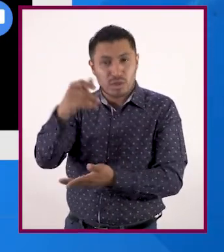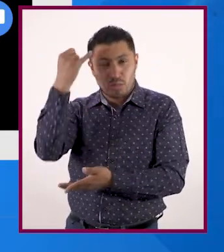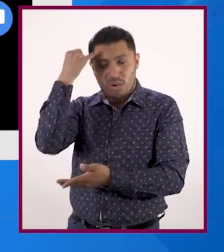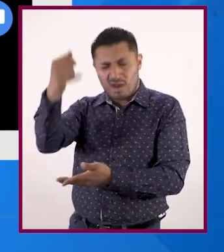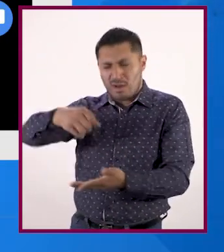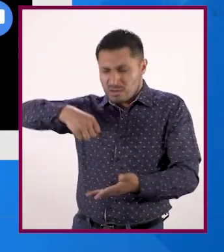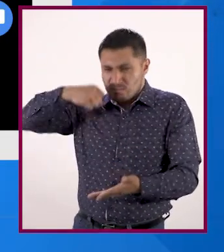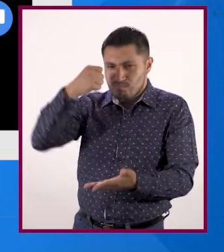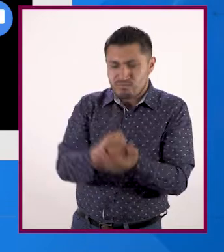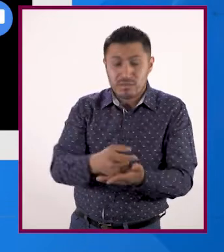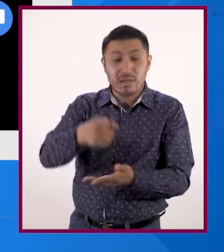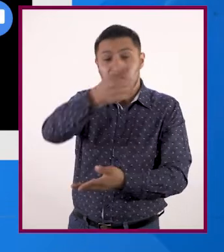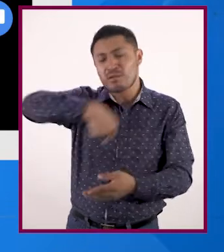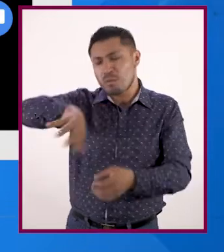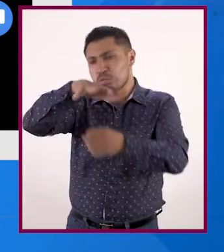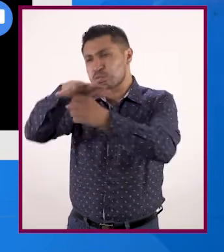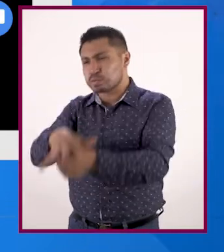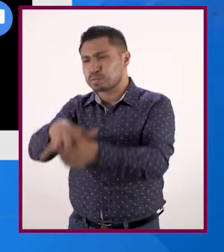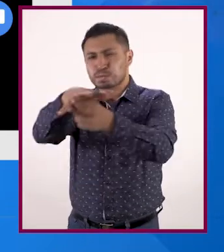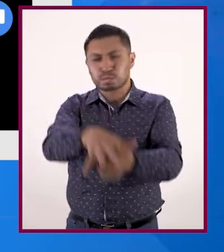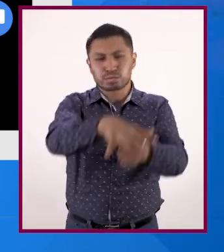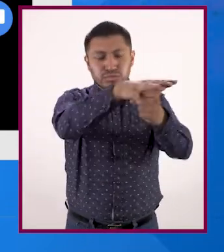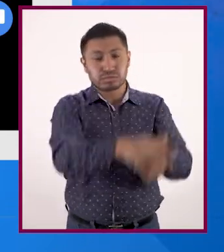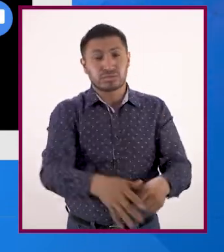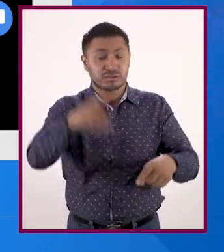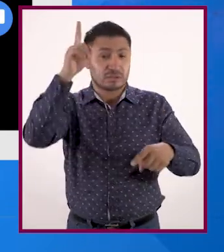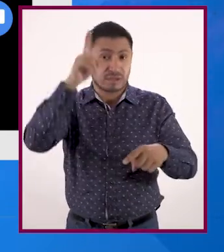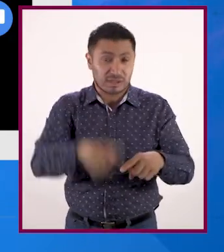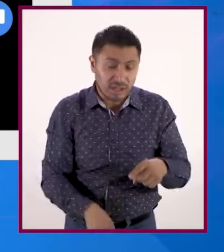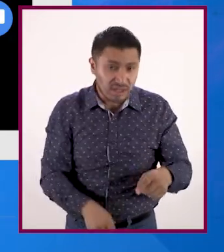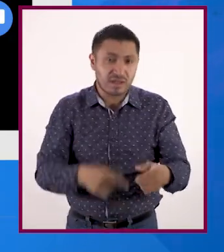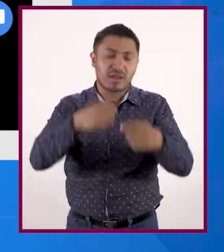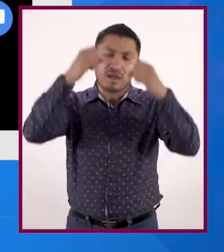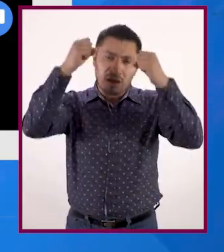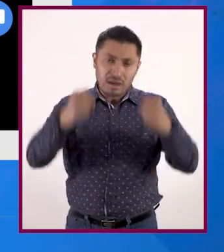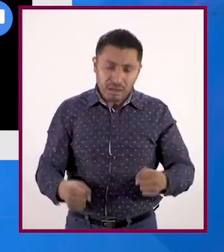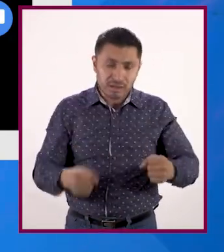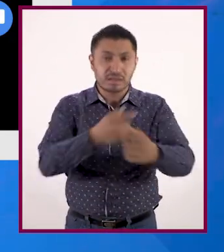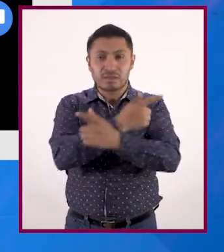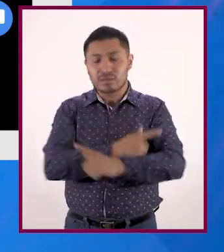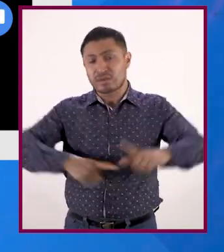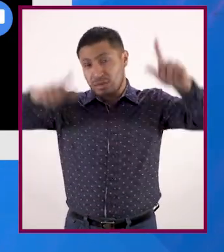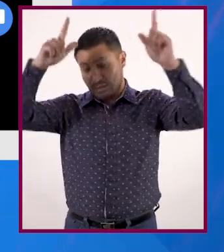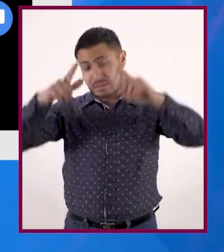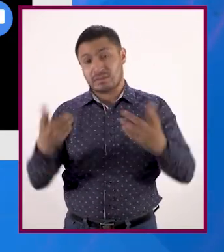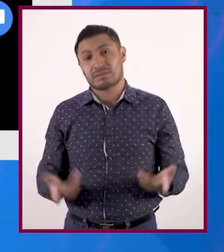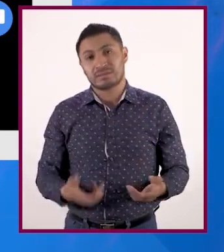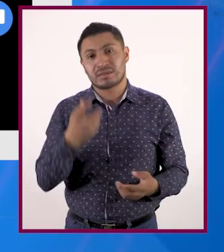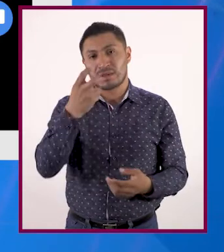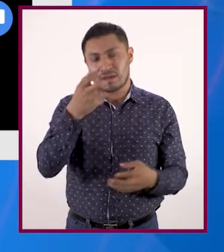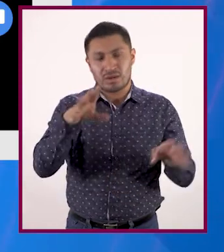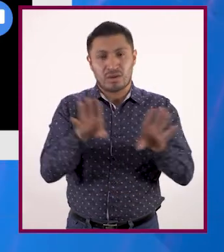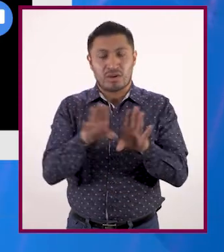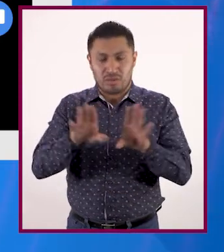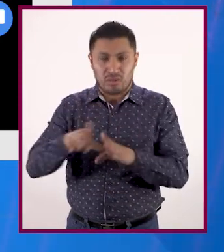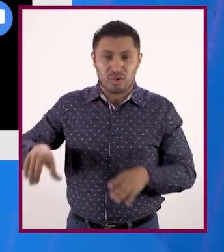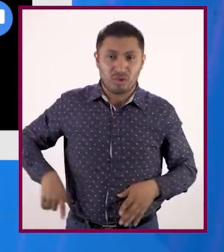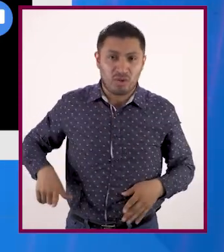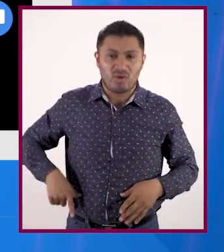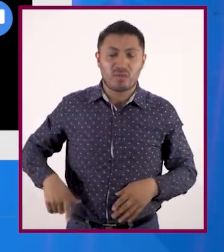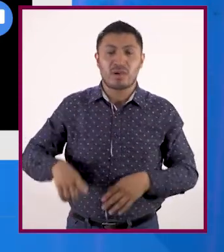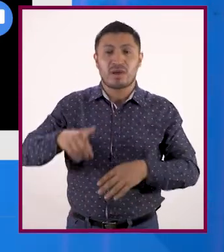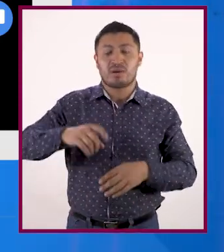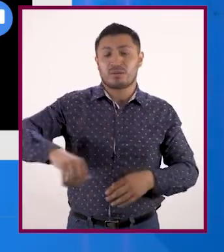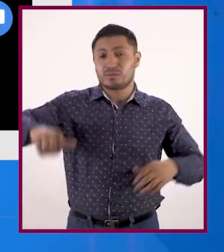empiezas a suprimir precisamente las garantías y las libertades del otro esto se da básicamente en regímenes dictatoriales o en